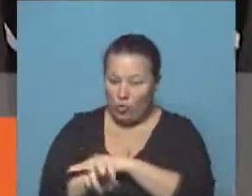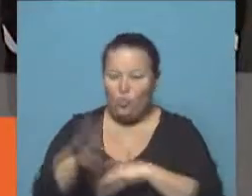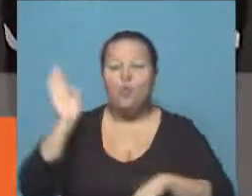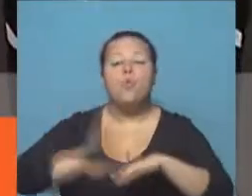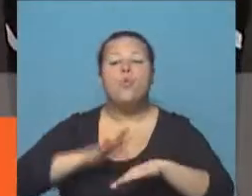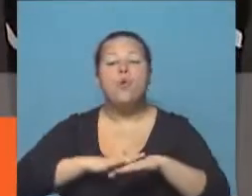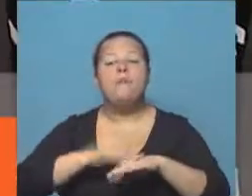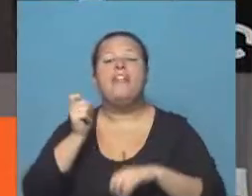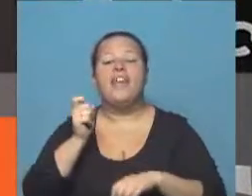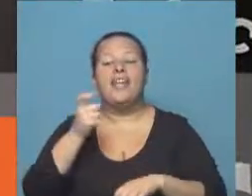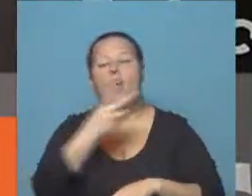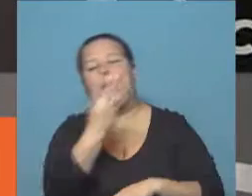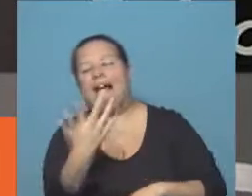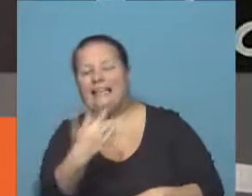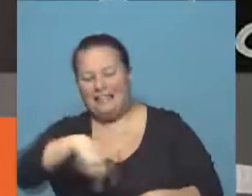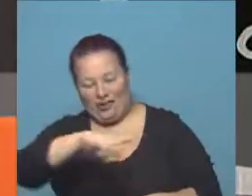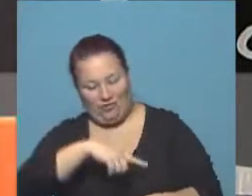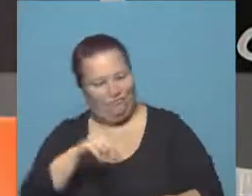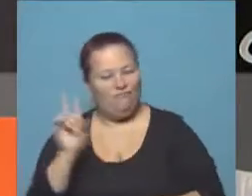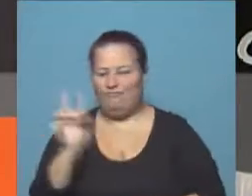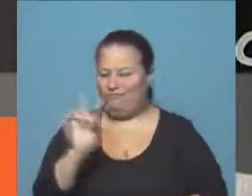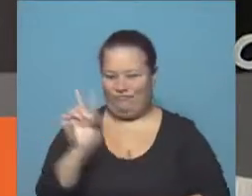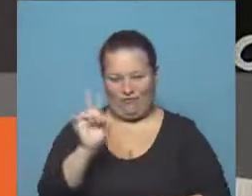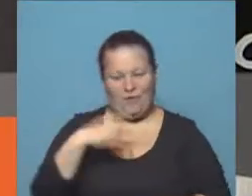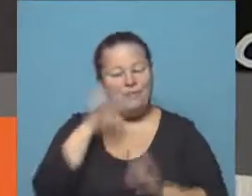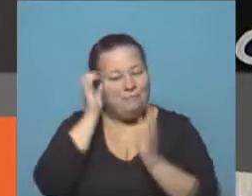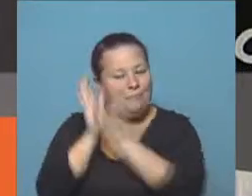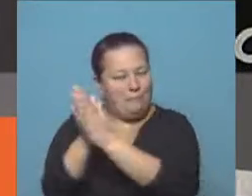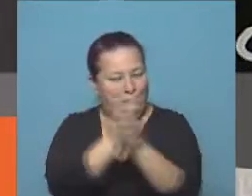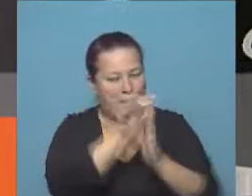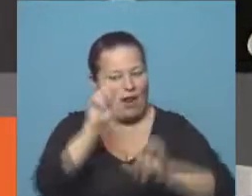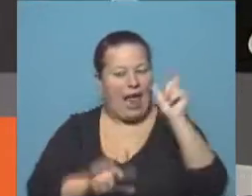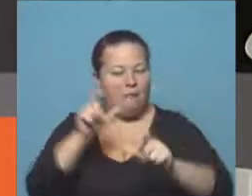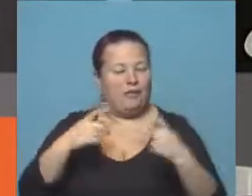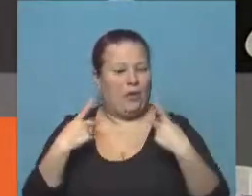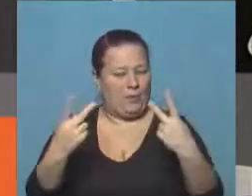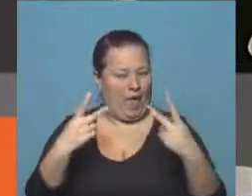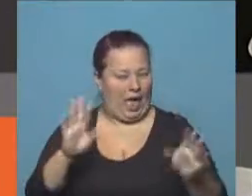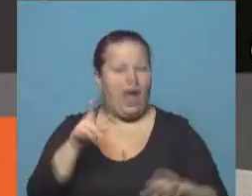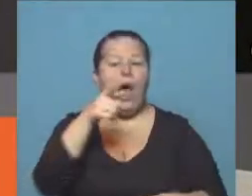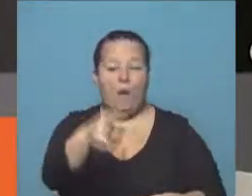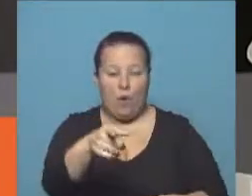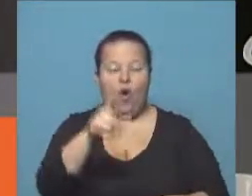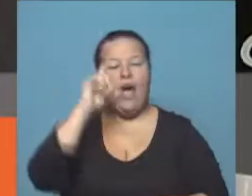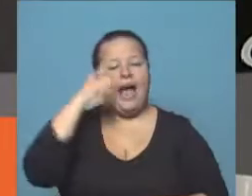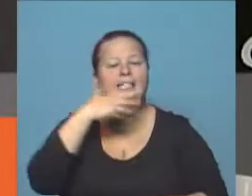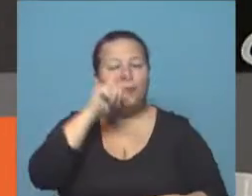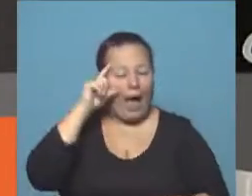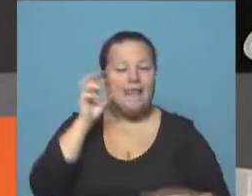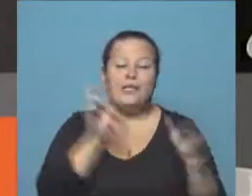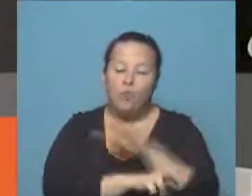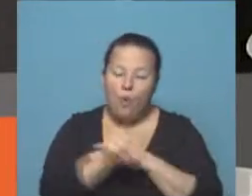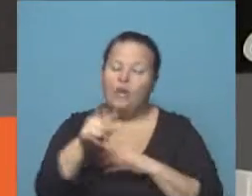culpa de 4 o 5. No es así. Le pido perdón a los pasajeros y a vos, Base, a vos, Metrovía, te